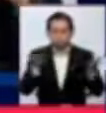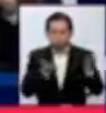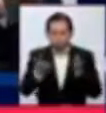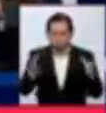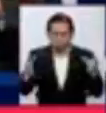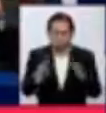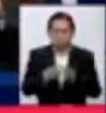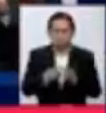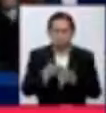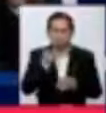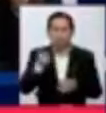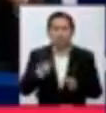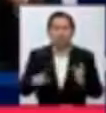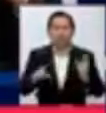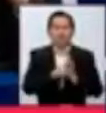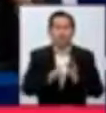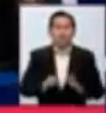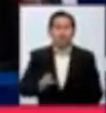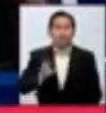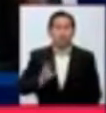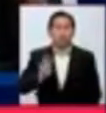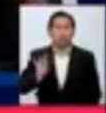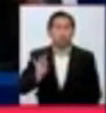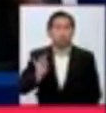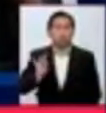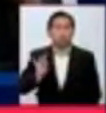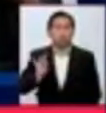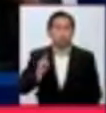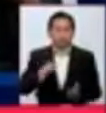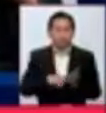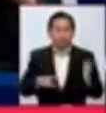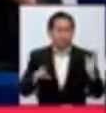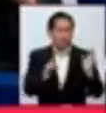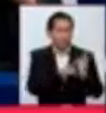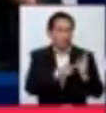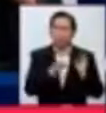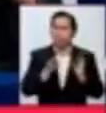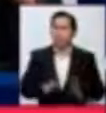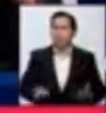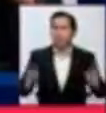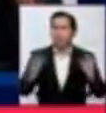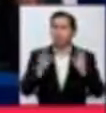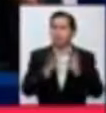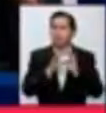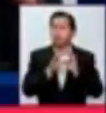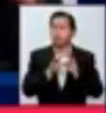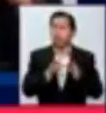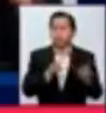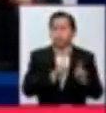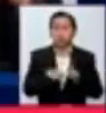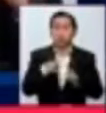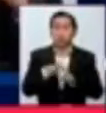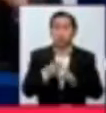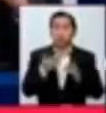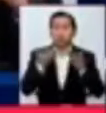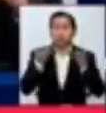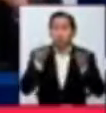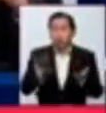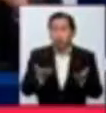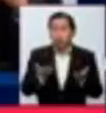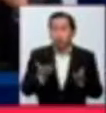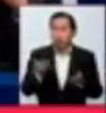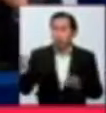mejorar la ley 348, que en su esencia es una ley muy importante. Hay también ya